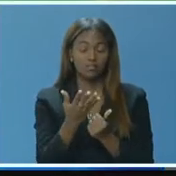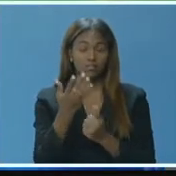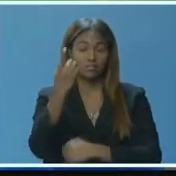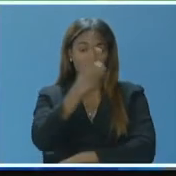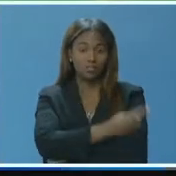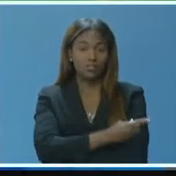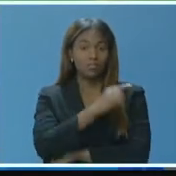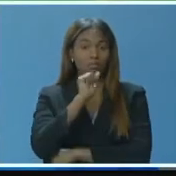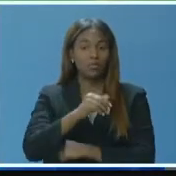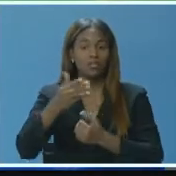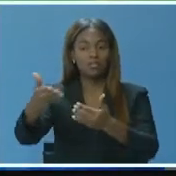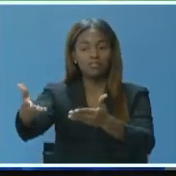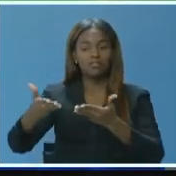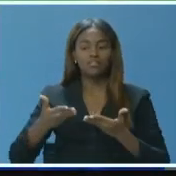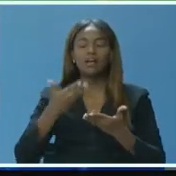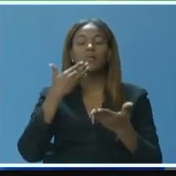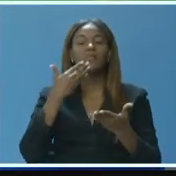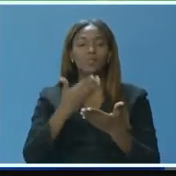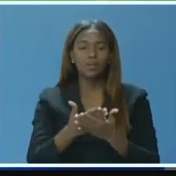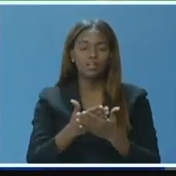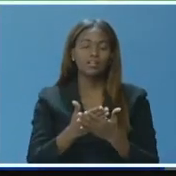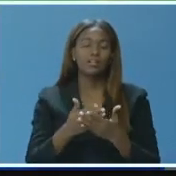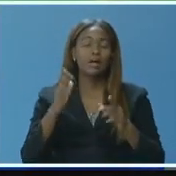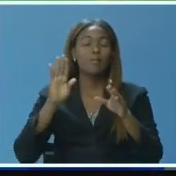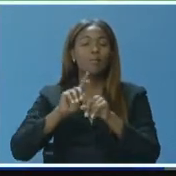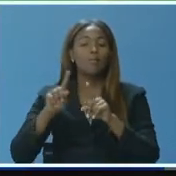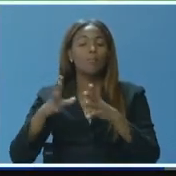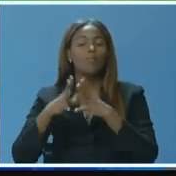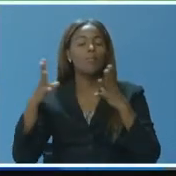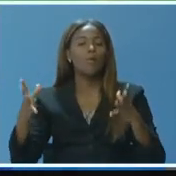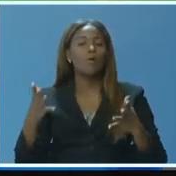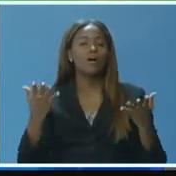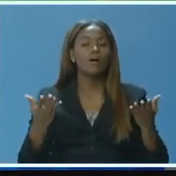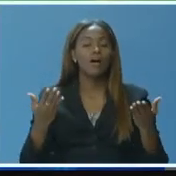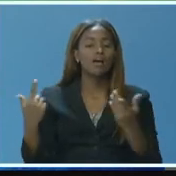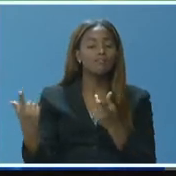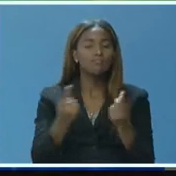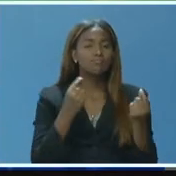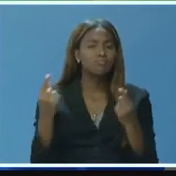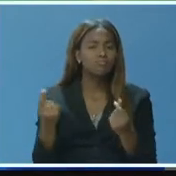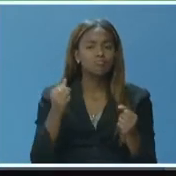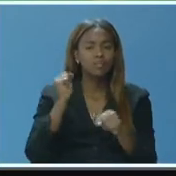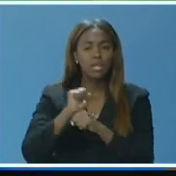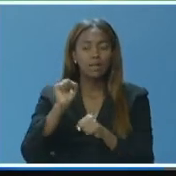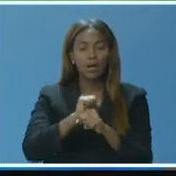buen recibimiento con muchos actos, muy emotivo. Hay una intensa labor en cada uno de los